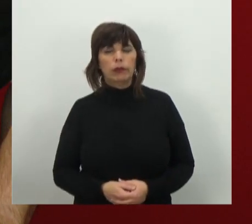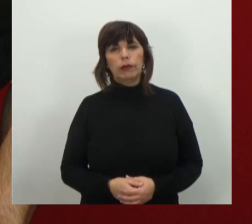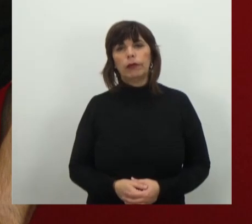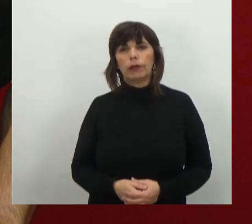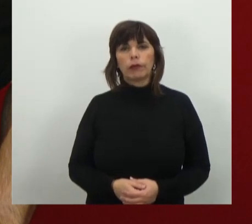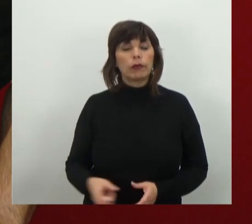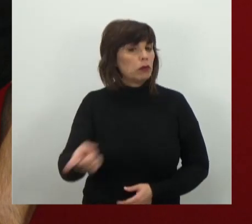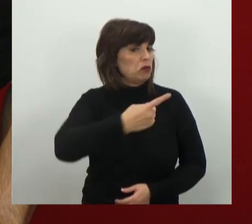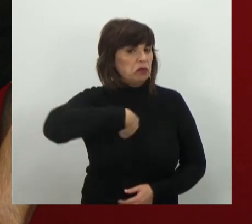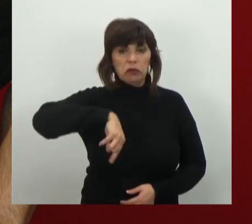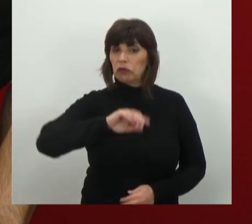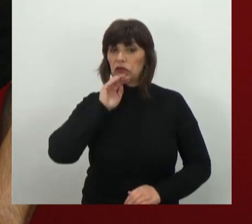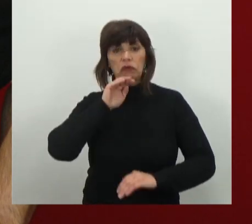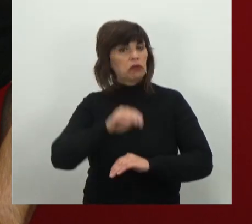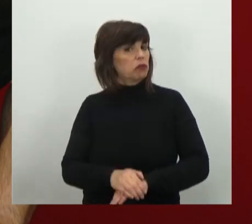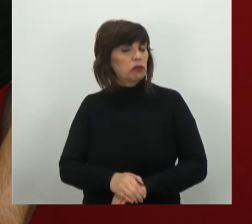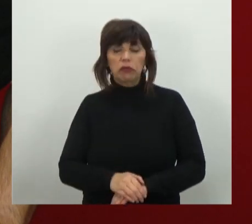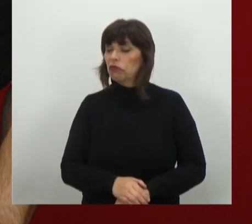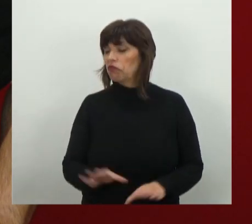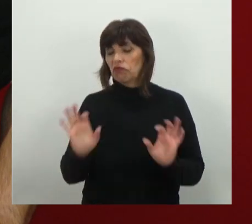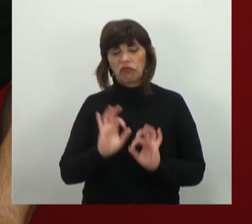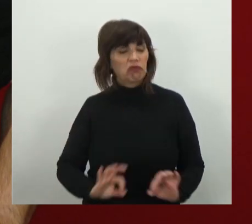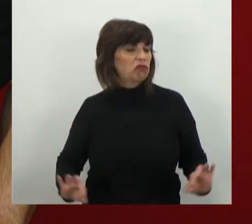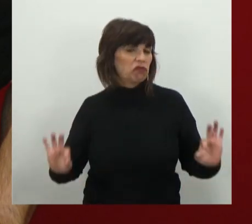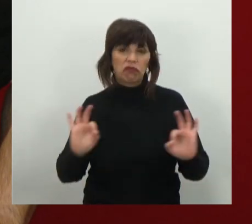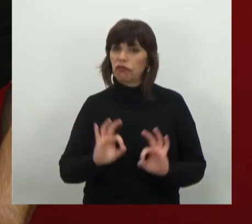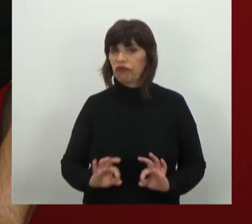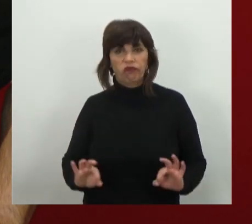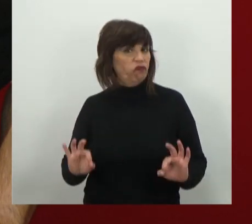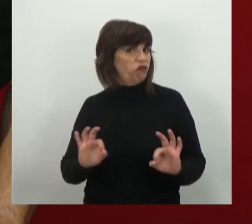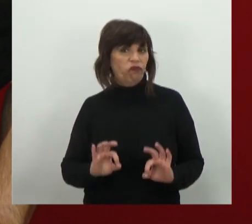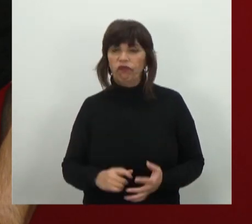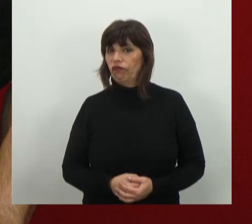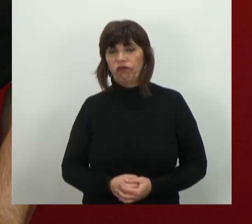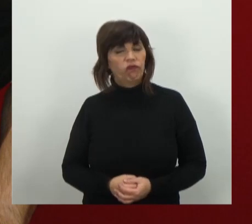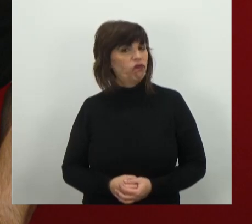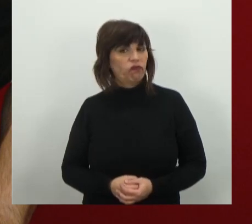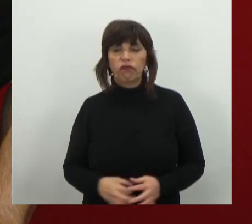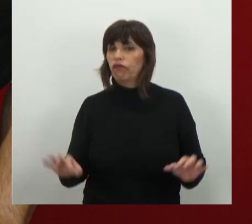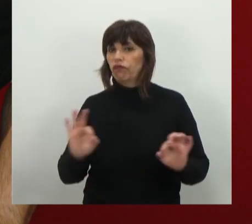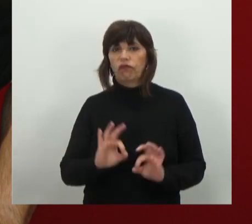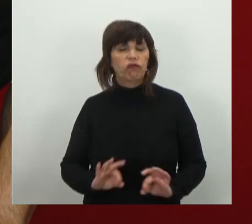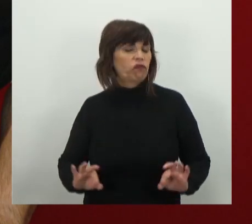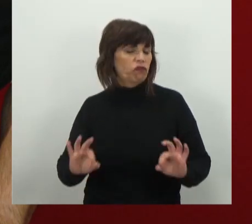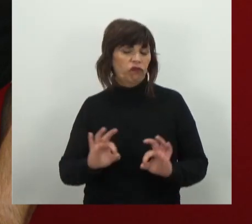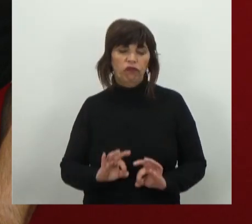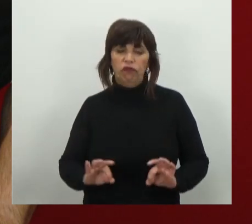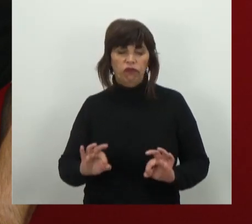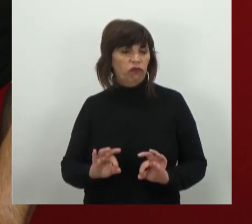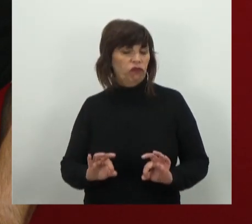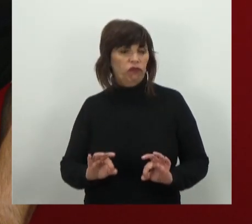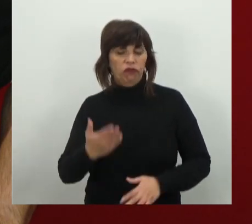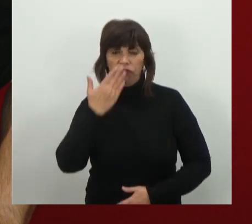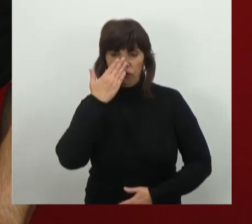Nadie de nosotros. Nadie. Nadie. nadie puede decir